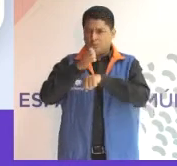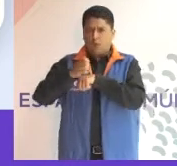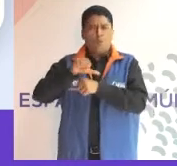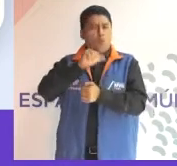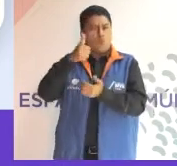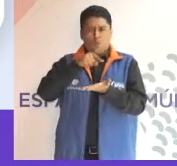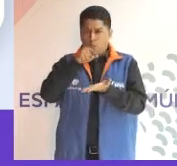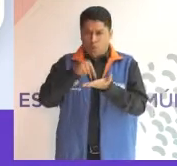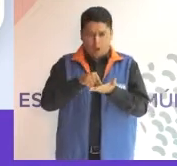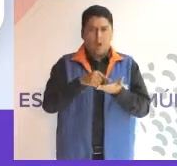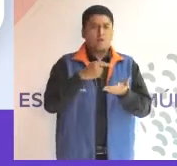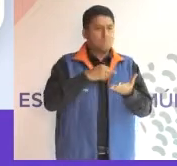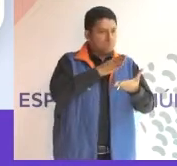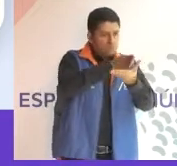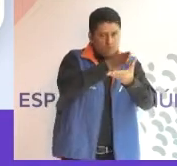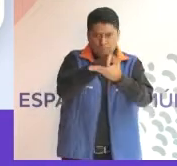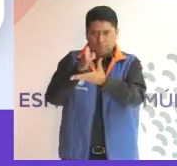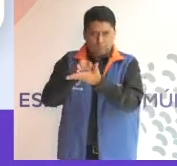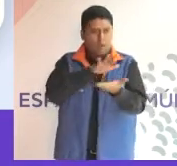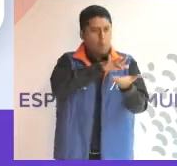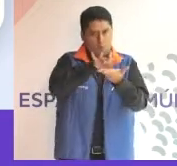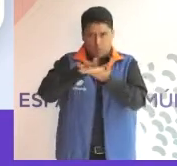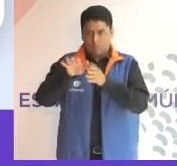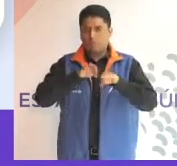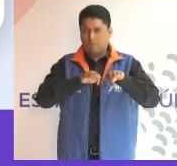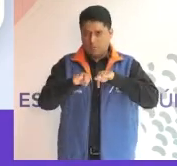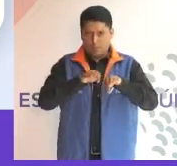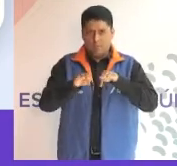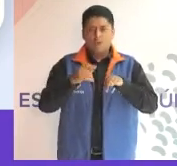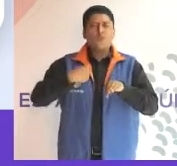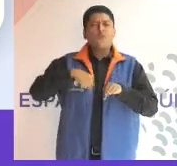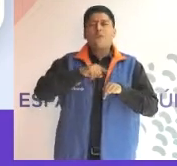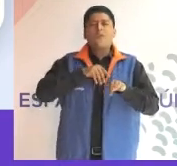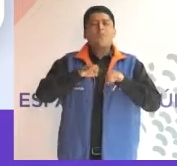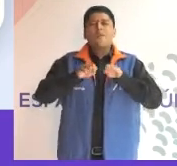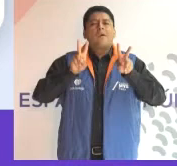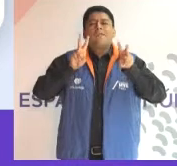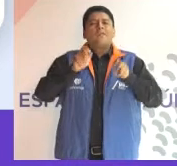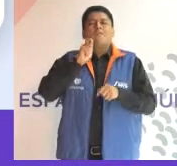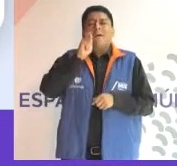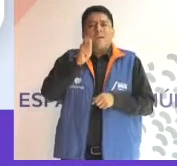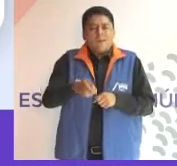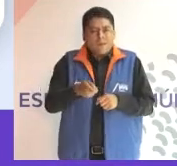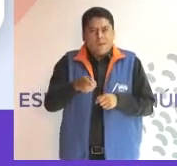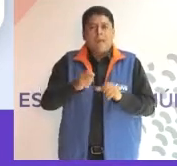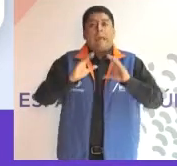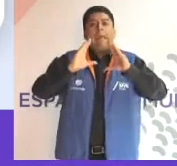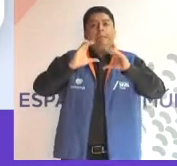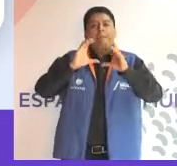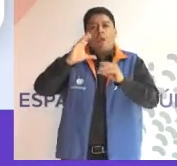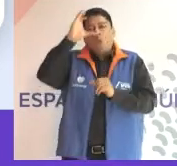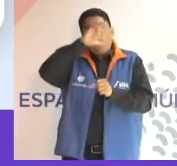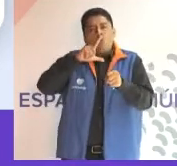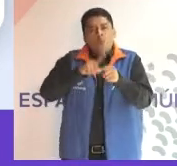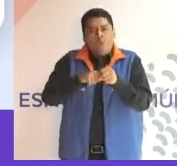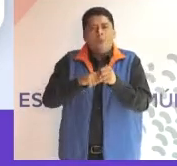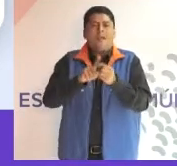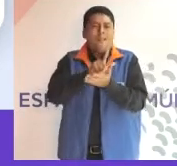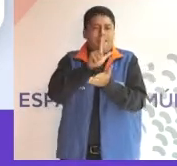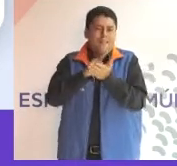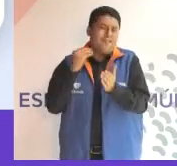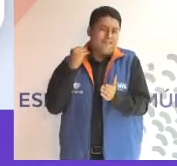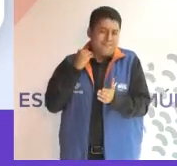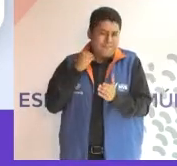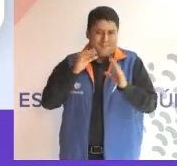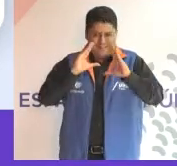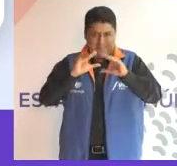también les comentaba, nosotros trabajamos esencialmente el tema de la cultura de la legalidad. Y eso pues, es una base, ¿no?